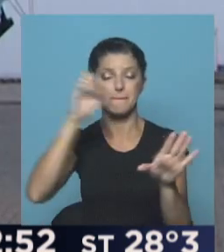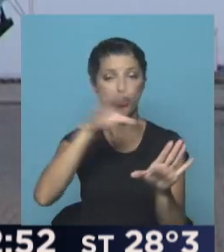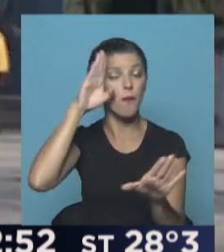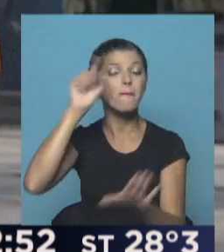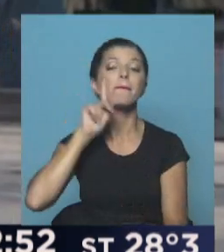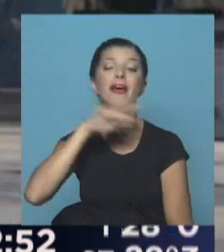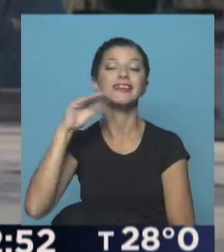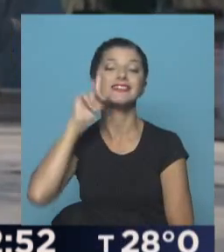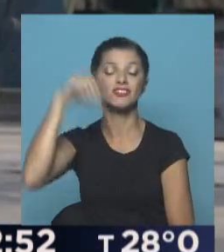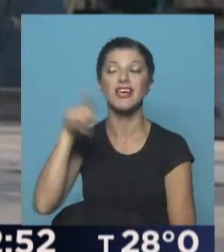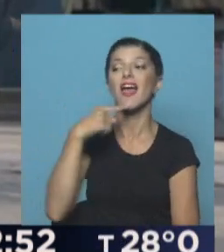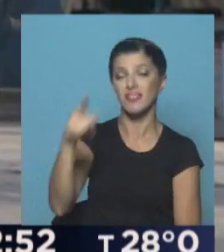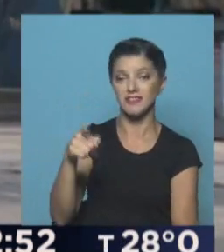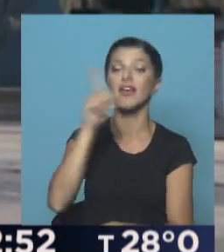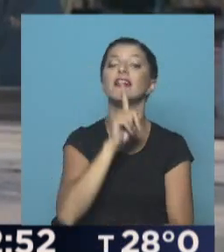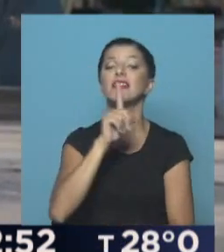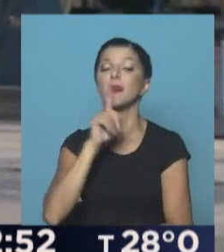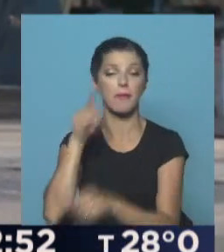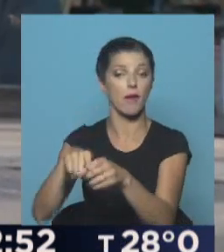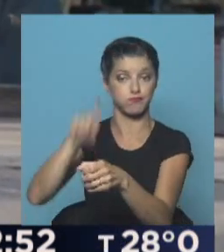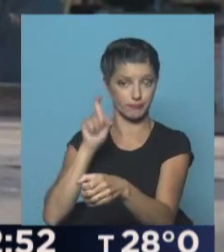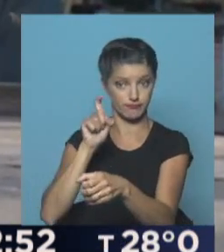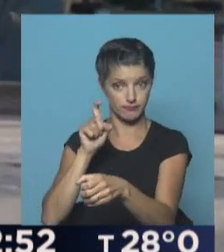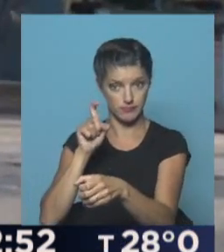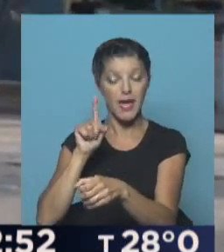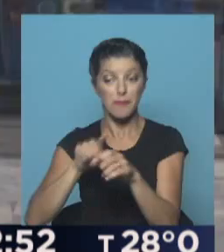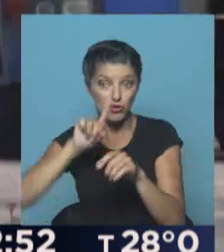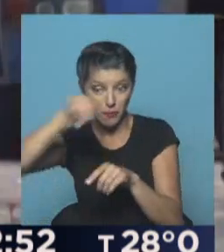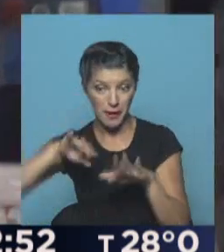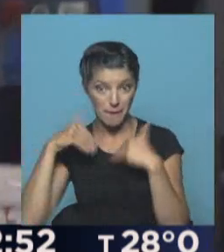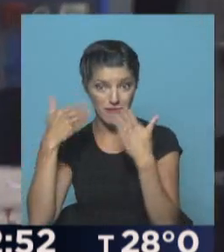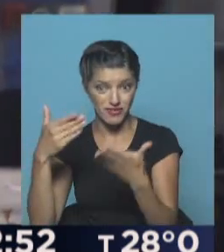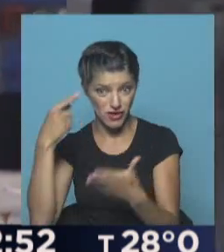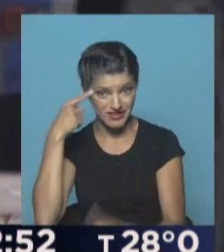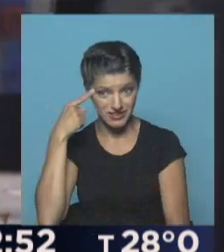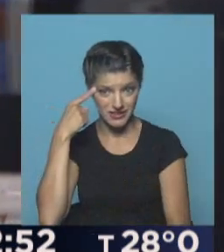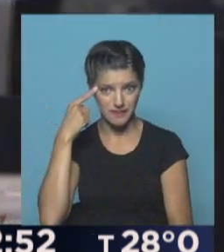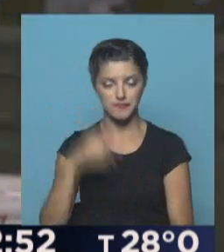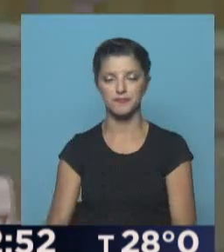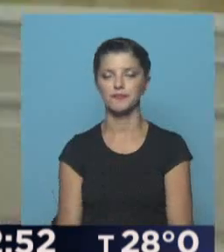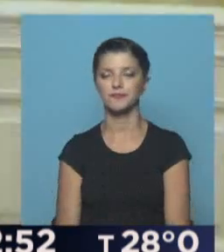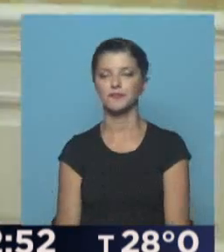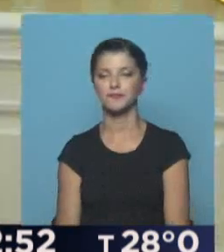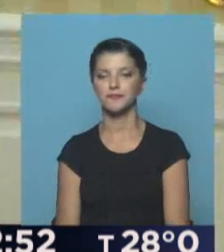de abandonar el acuerdo de asociación transpacífico beneficia al gigante asiático. Y además,